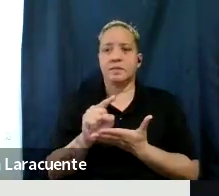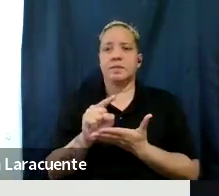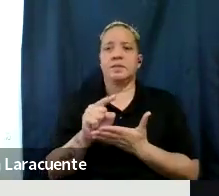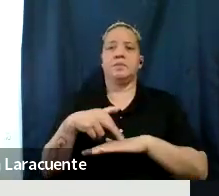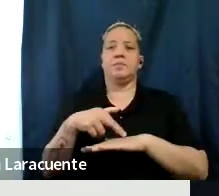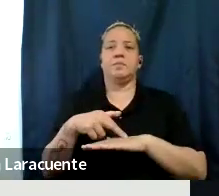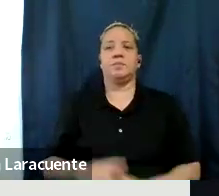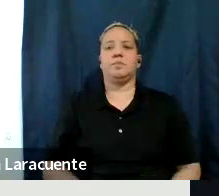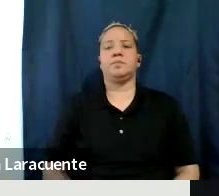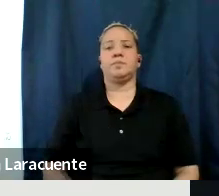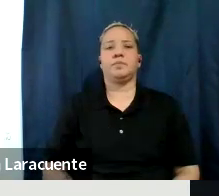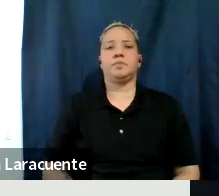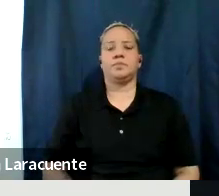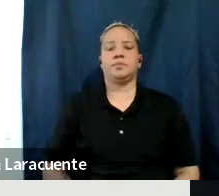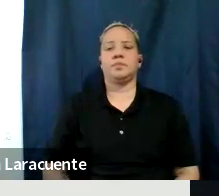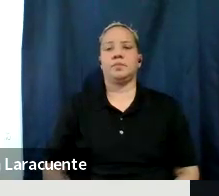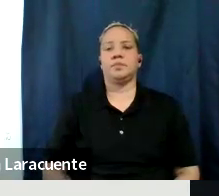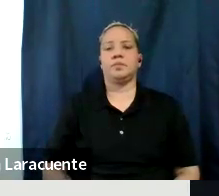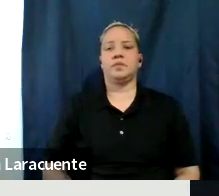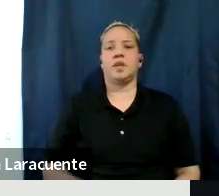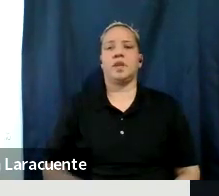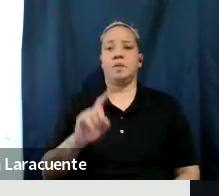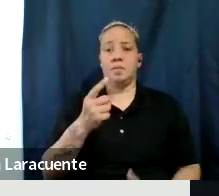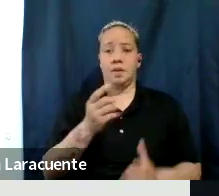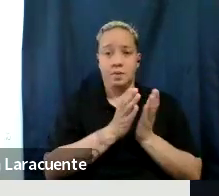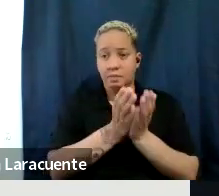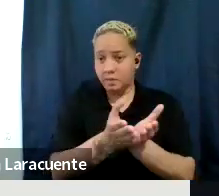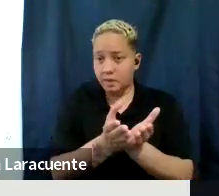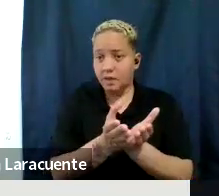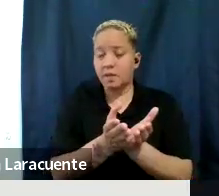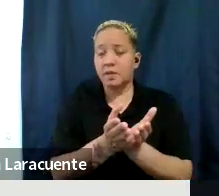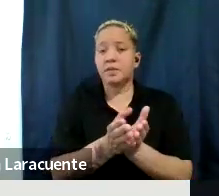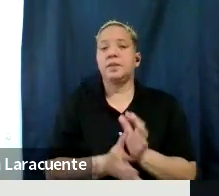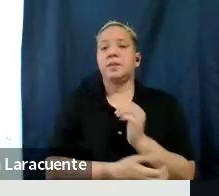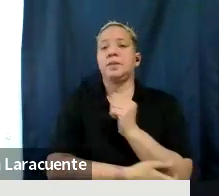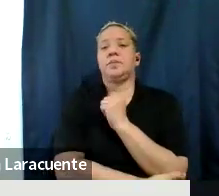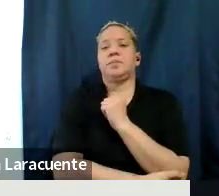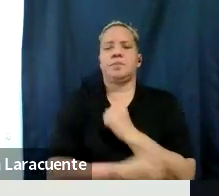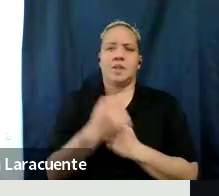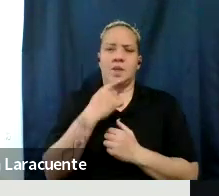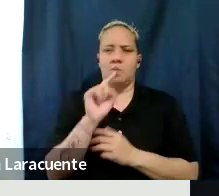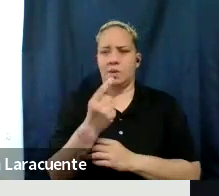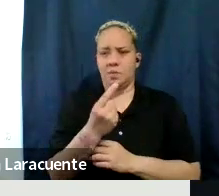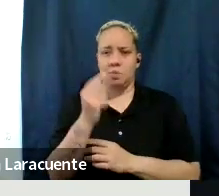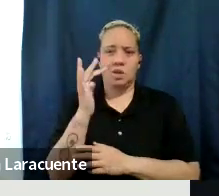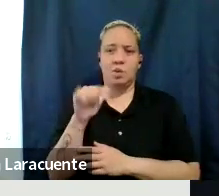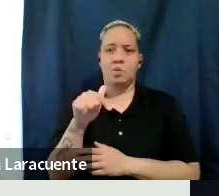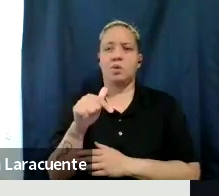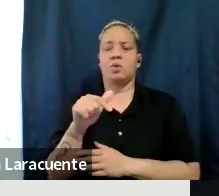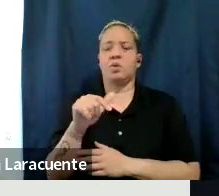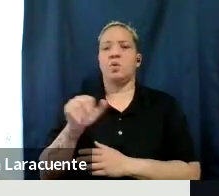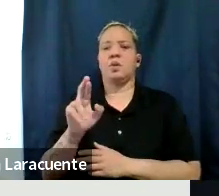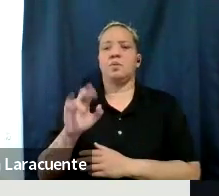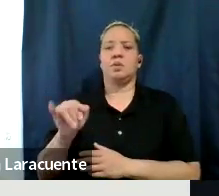Rico. Este primer viaje, por tanto, digo primer viaje porque luego Juan Ramón